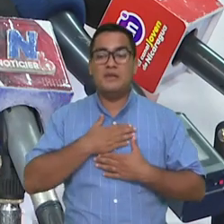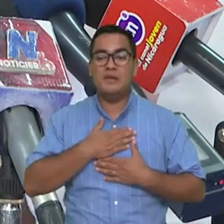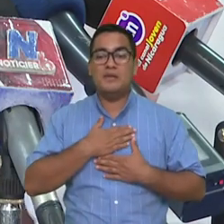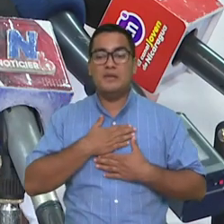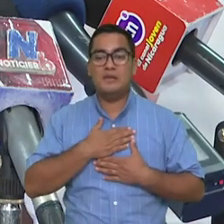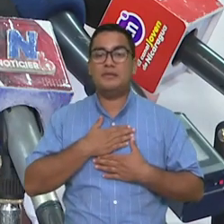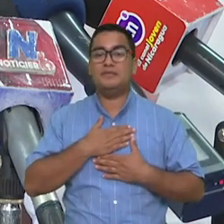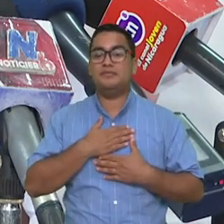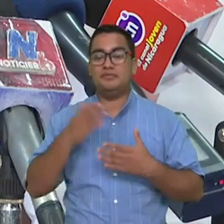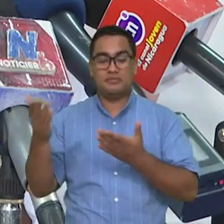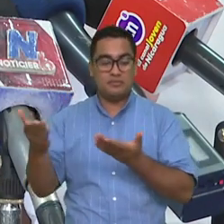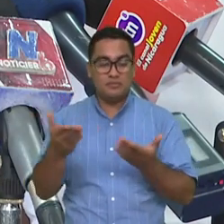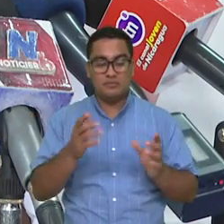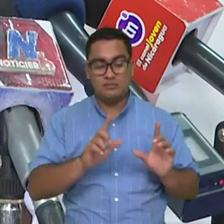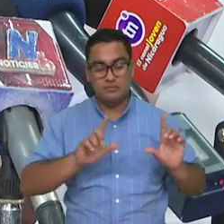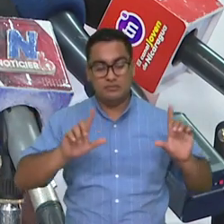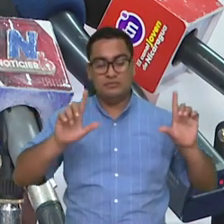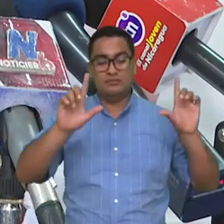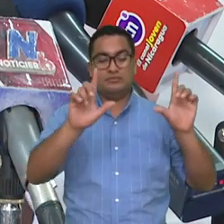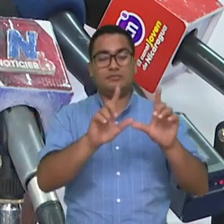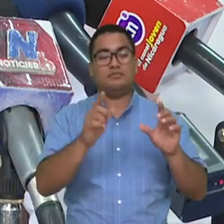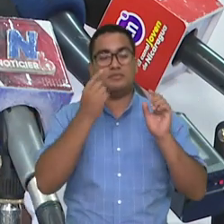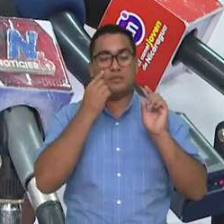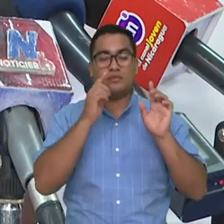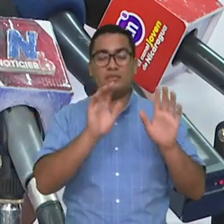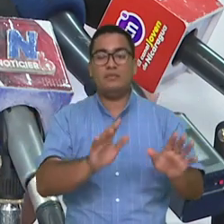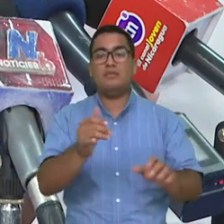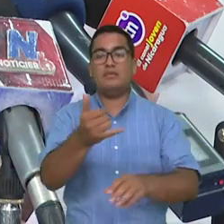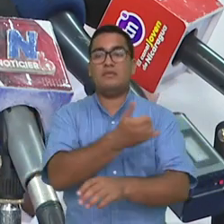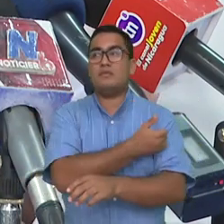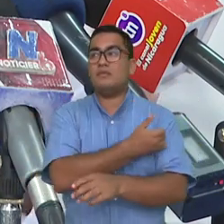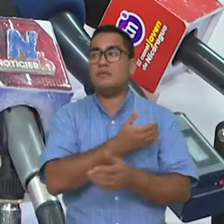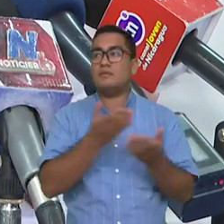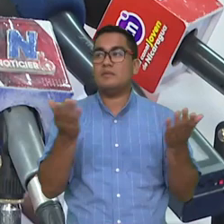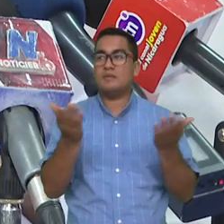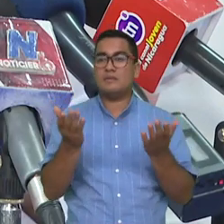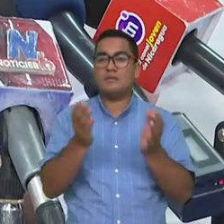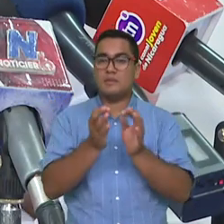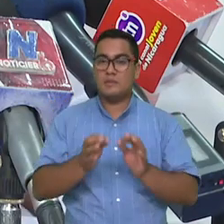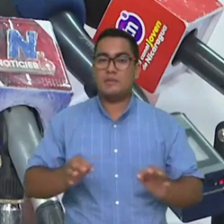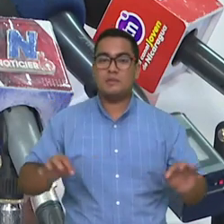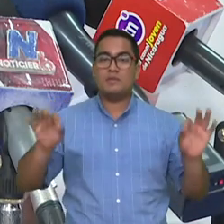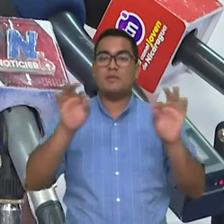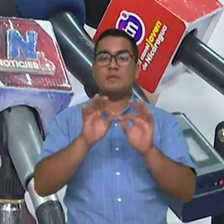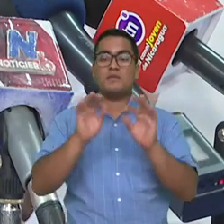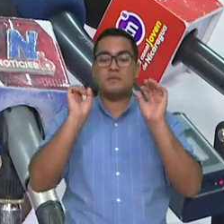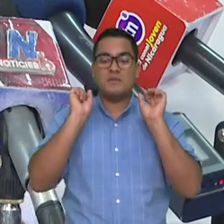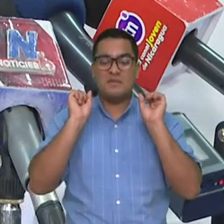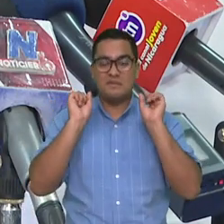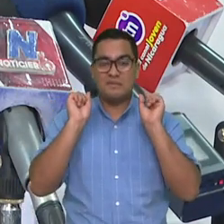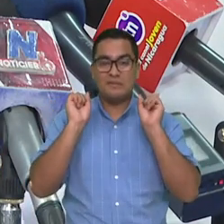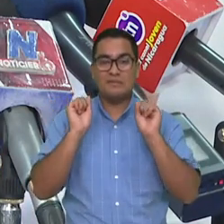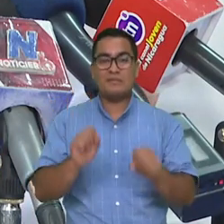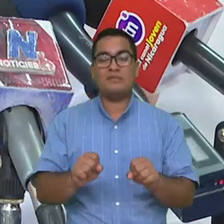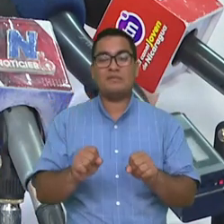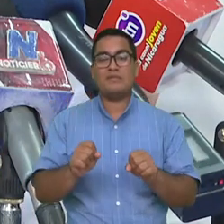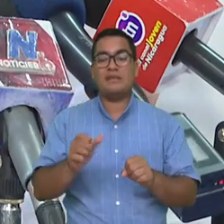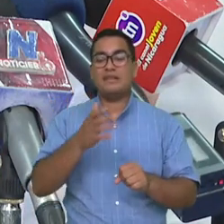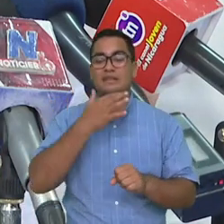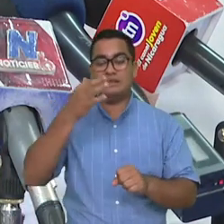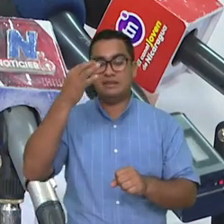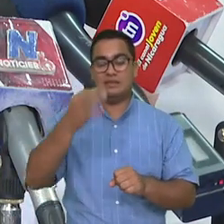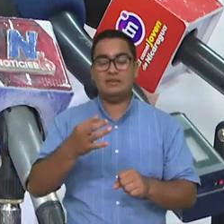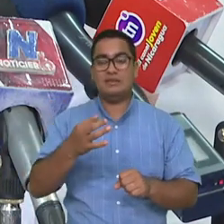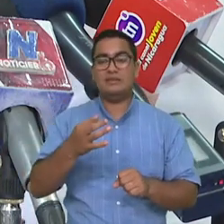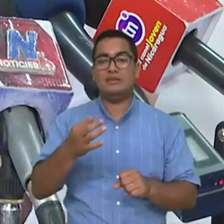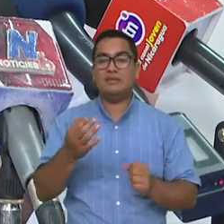y se han ingresado a las unidades de salud. Y es por ello, pues, que hemos logrado establecer, y estamos seguros de que